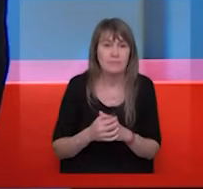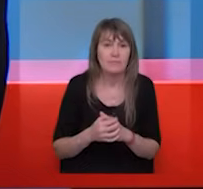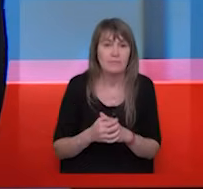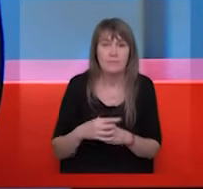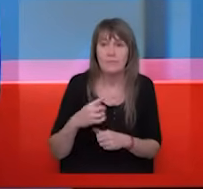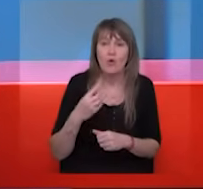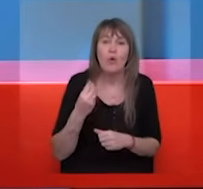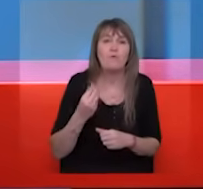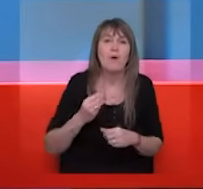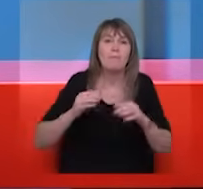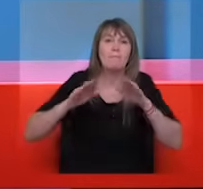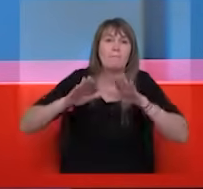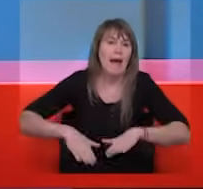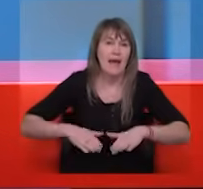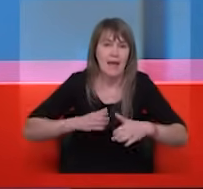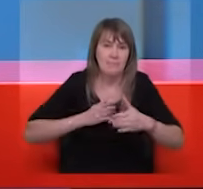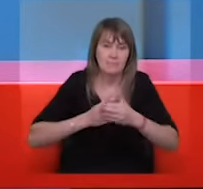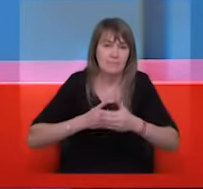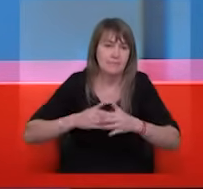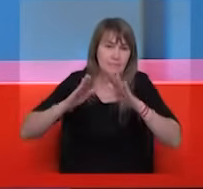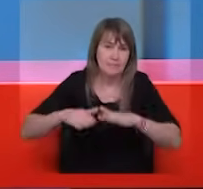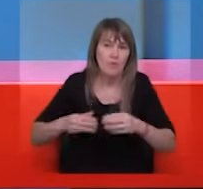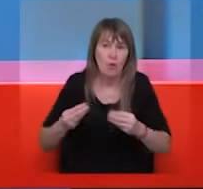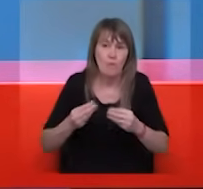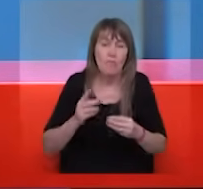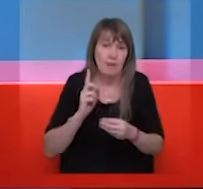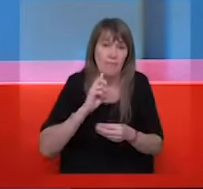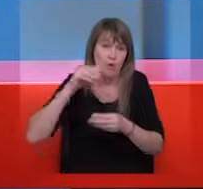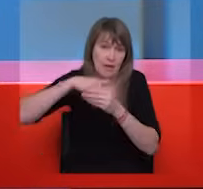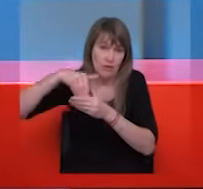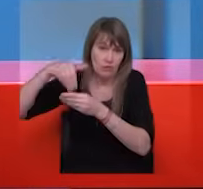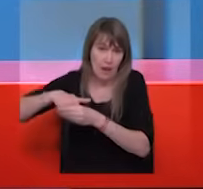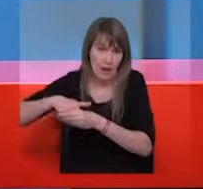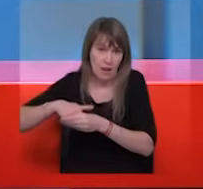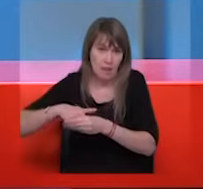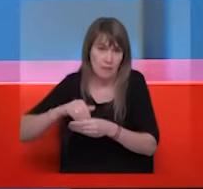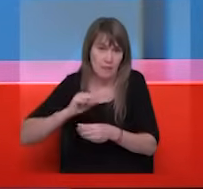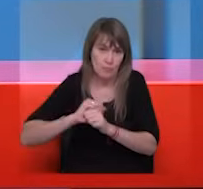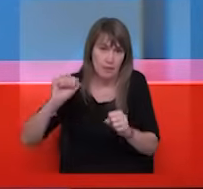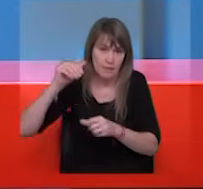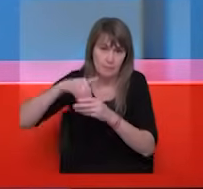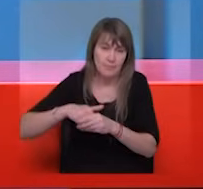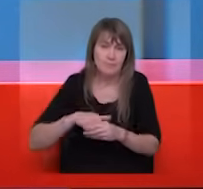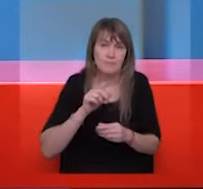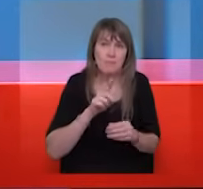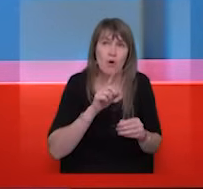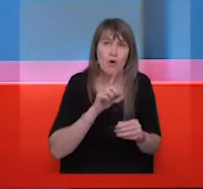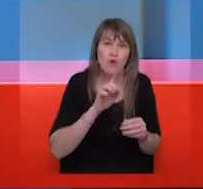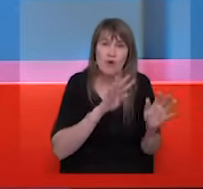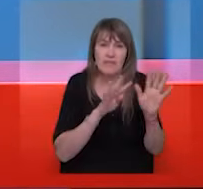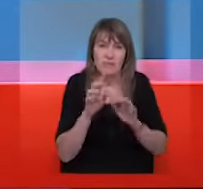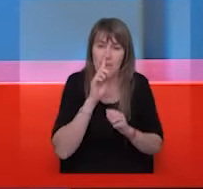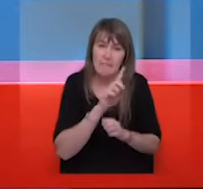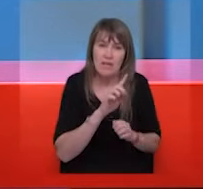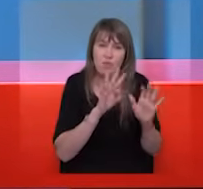de pararlo sería con un golpe este electoral no como le pasó en el 99 al partido nacional o sea el